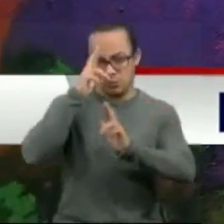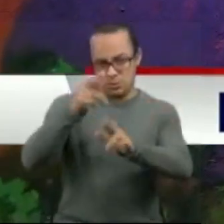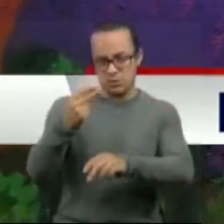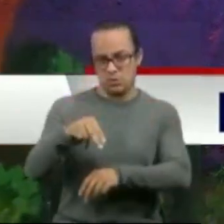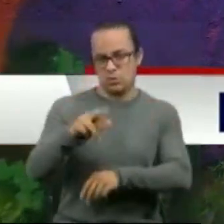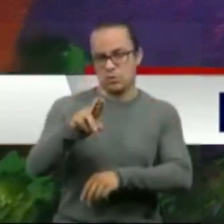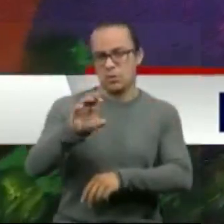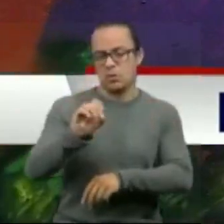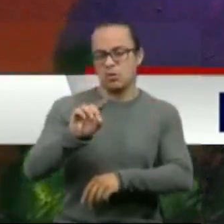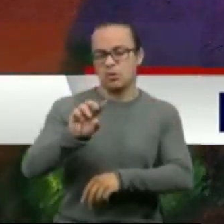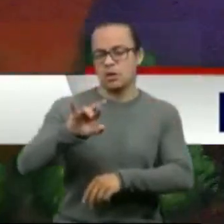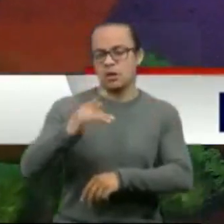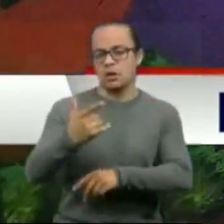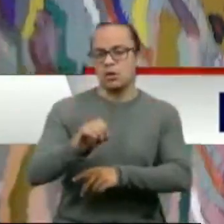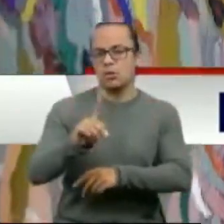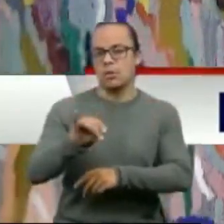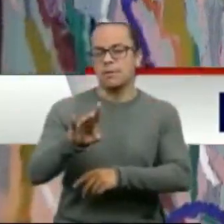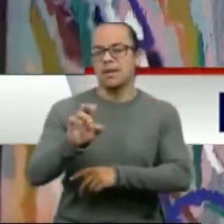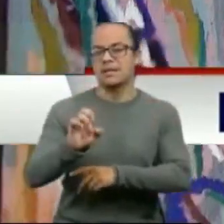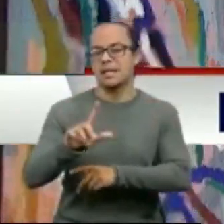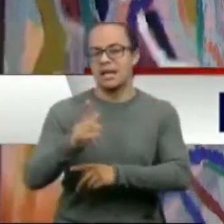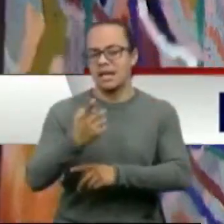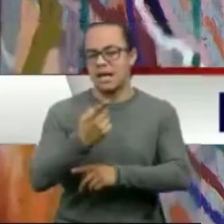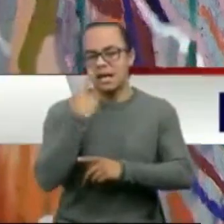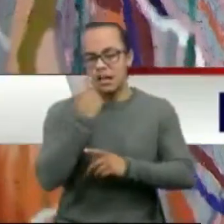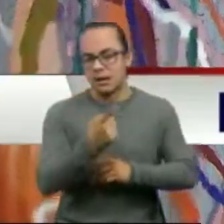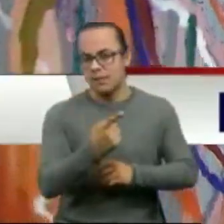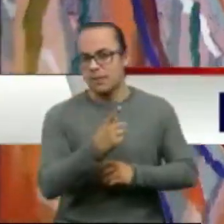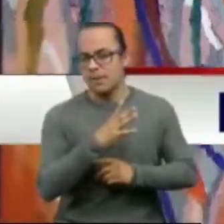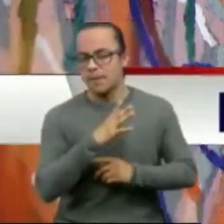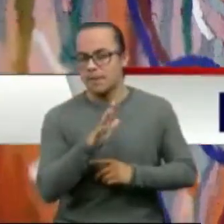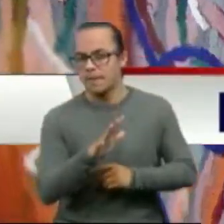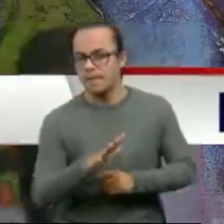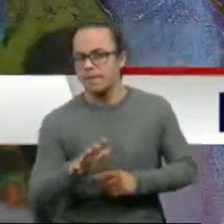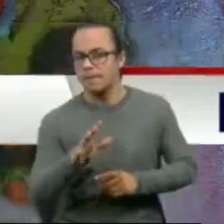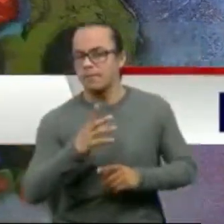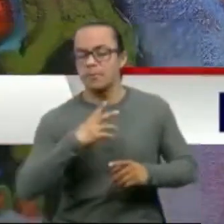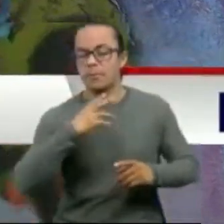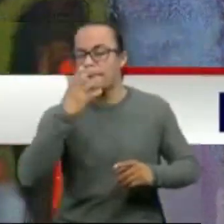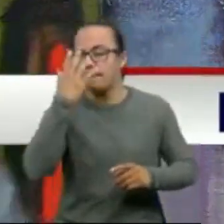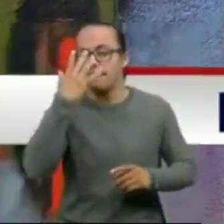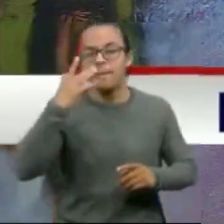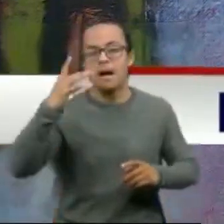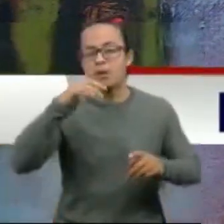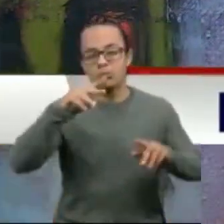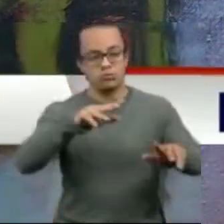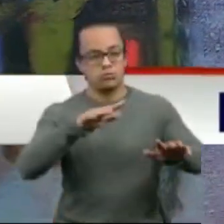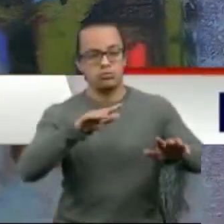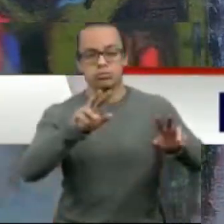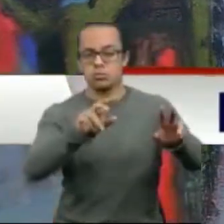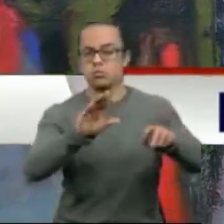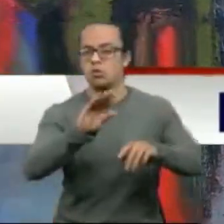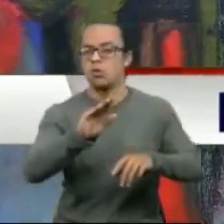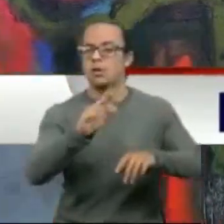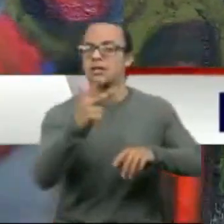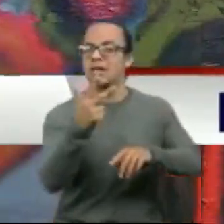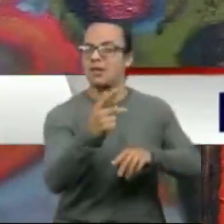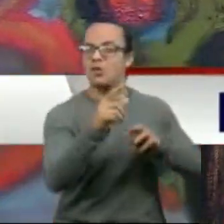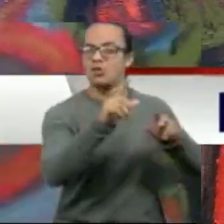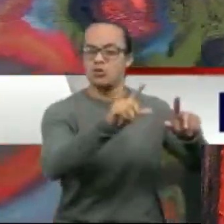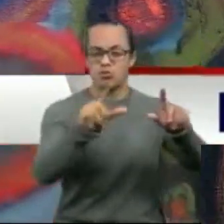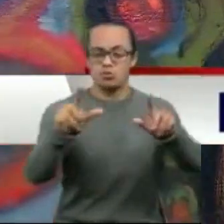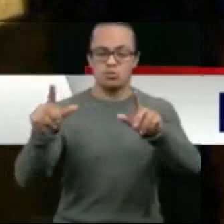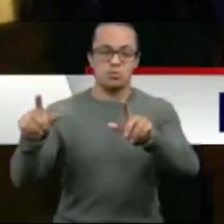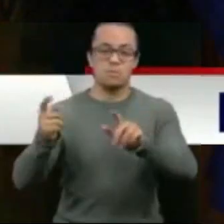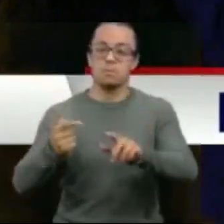fronteras más allá de la imaginación, la identidad nacional y el realismo mágico, se presentaron 98 obras casi inéditas